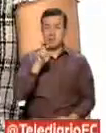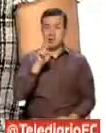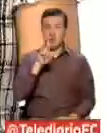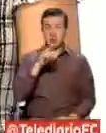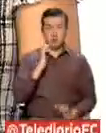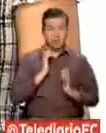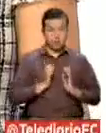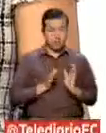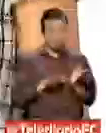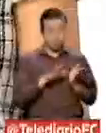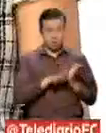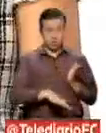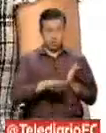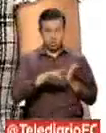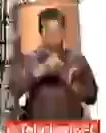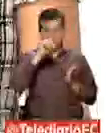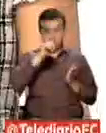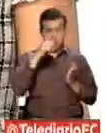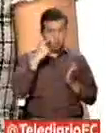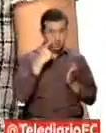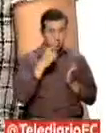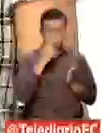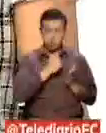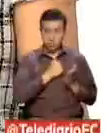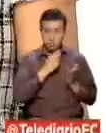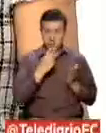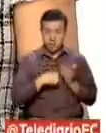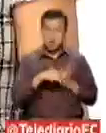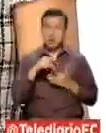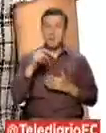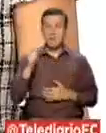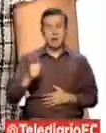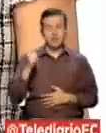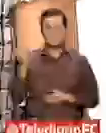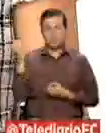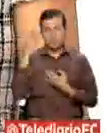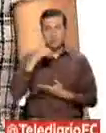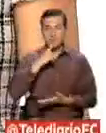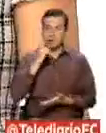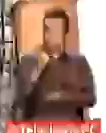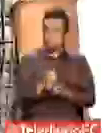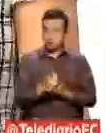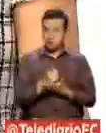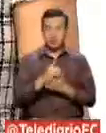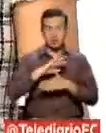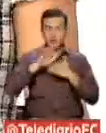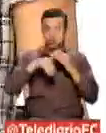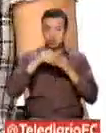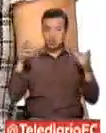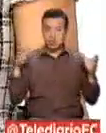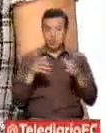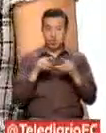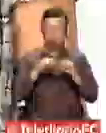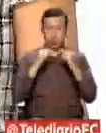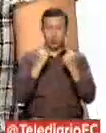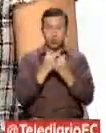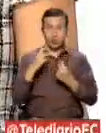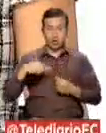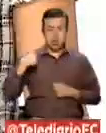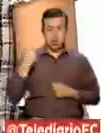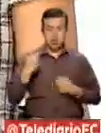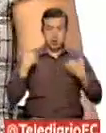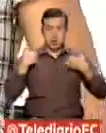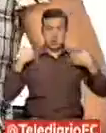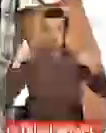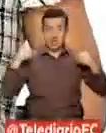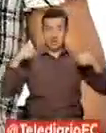Quito sean de su hija. Exigen que el pastor revele la verdad, mientras la confraternidad evangélica se pronunció sobre